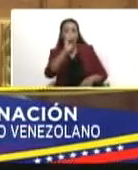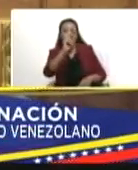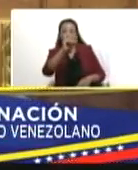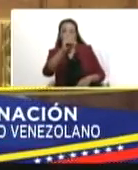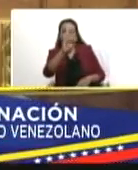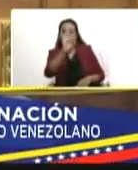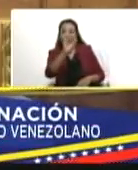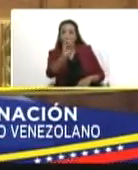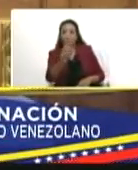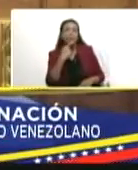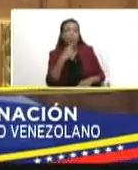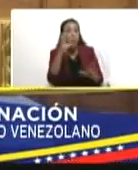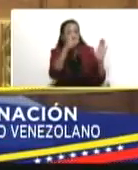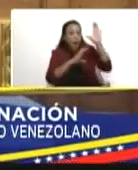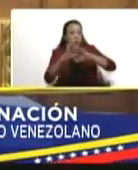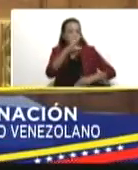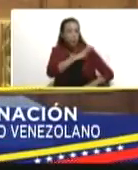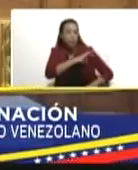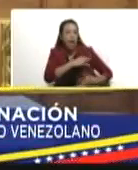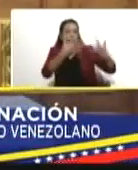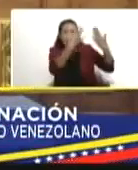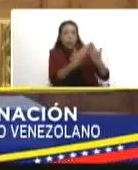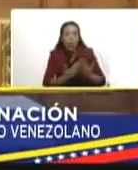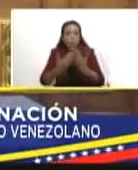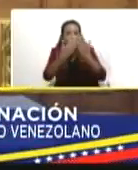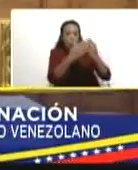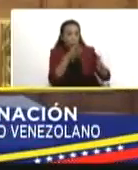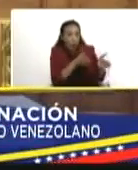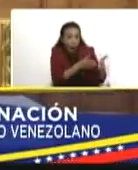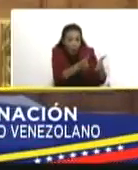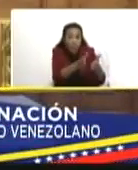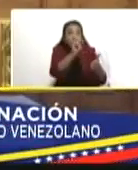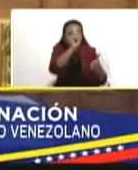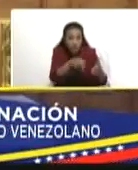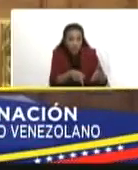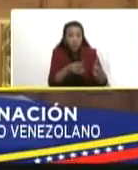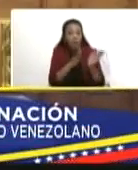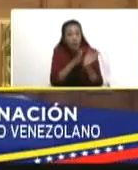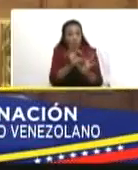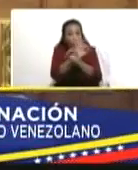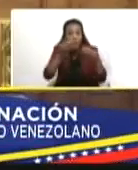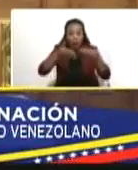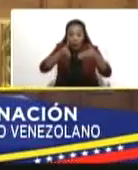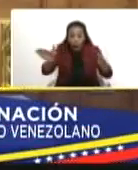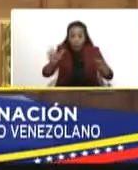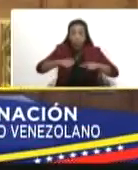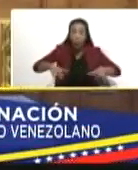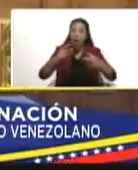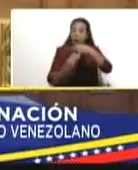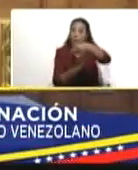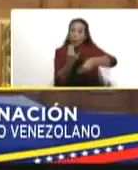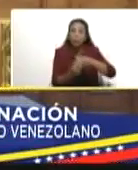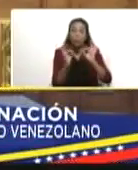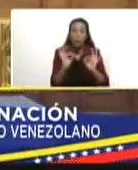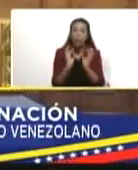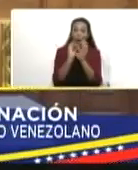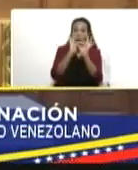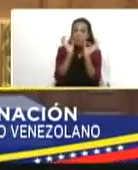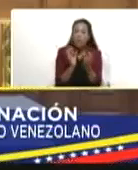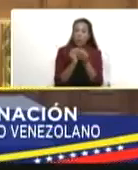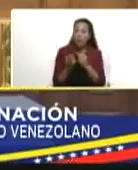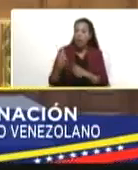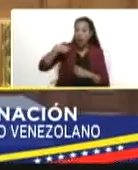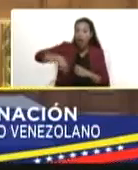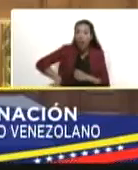pensador científico social por este camino abriremos los espacios a la recuperación plena del